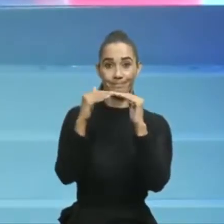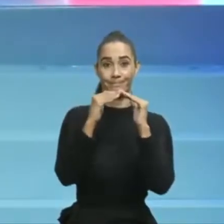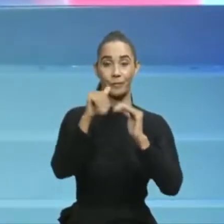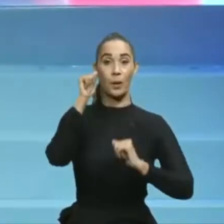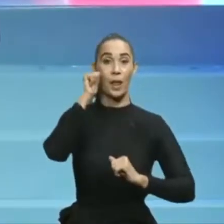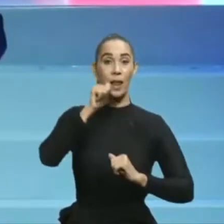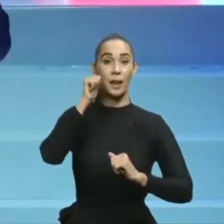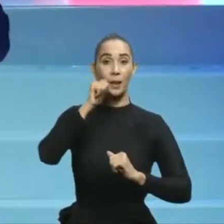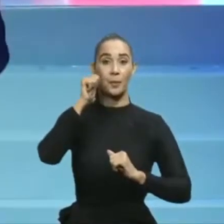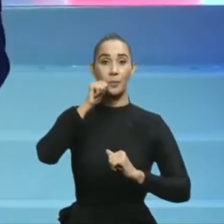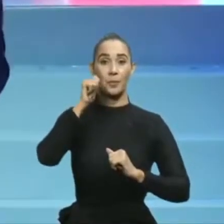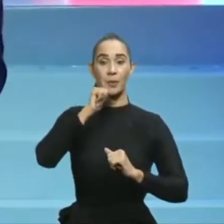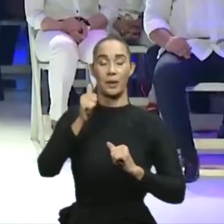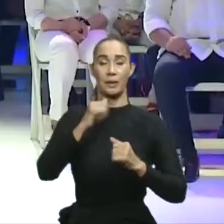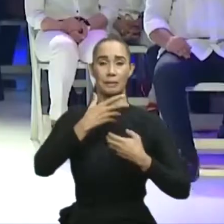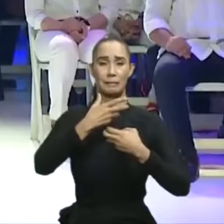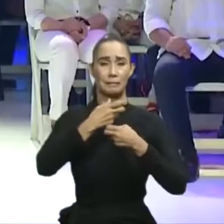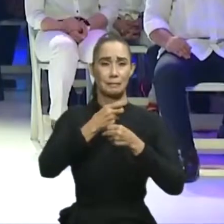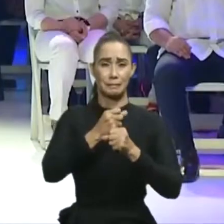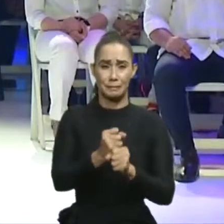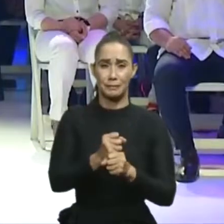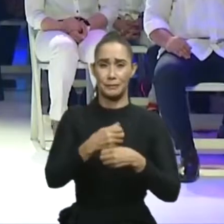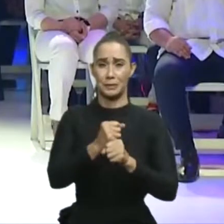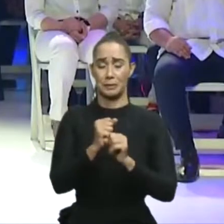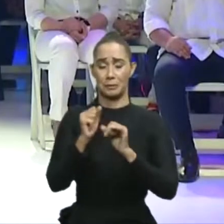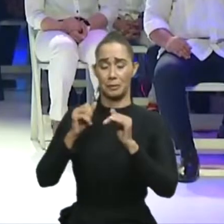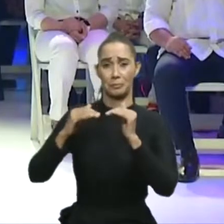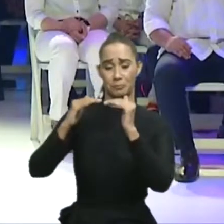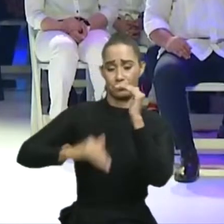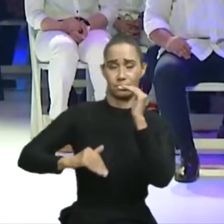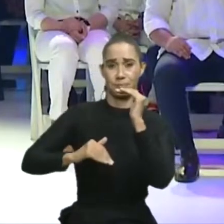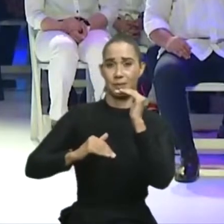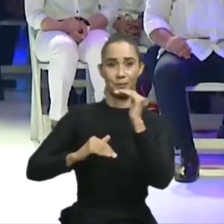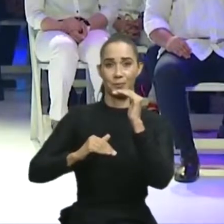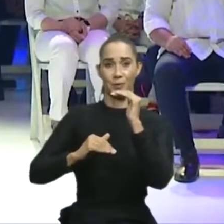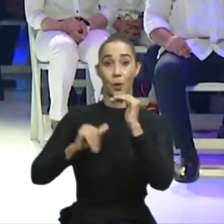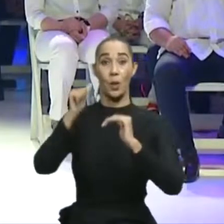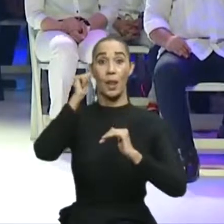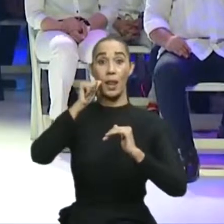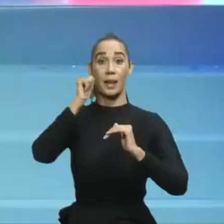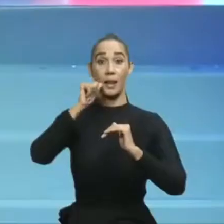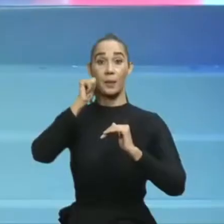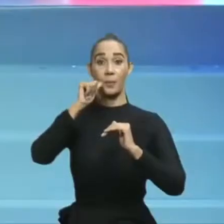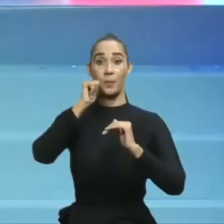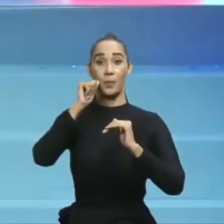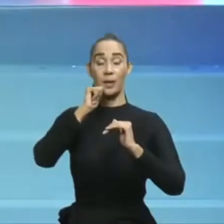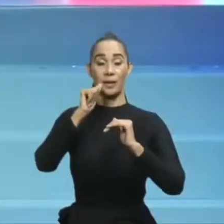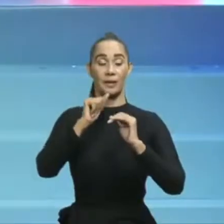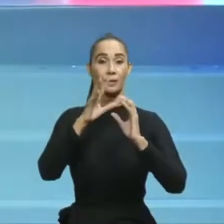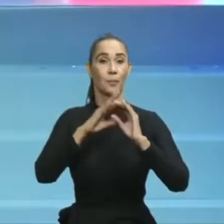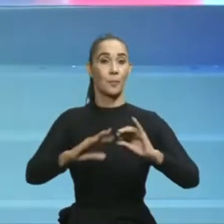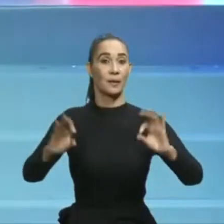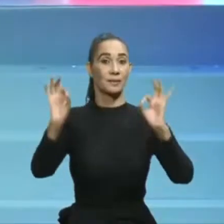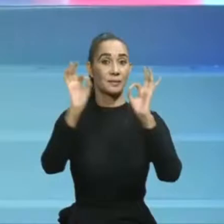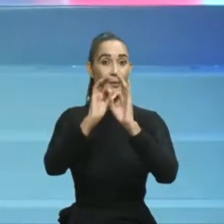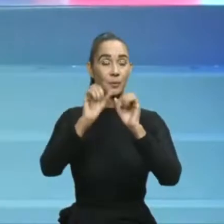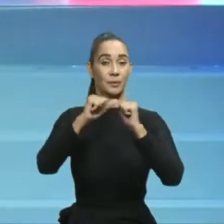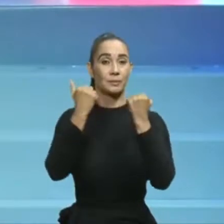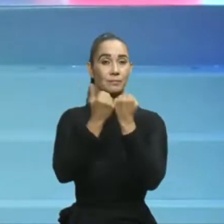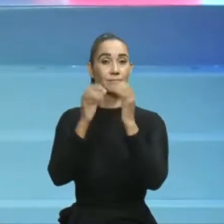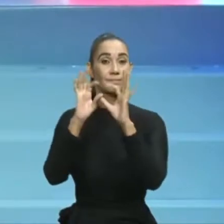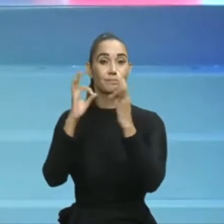mujeres no puedan seguir sufriendo una injusta discriminación las mujeres son el pilar fundamental de la sociedad y de la familia